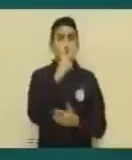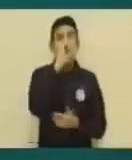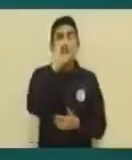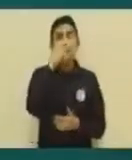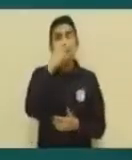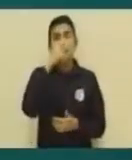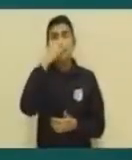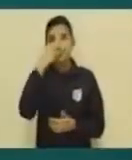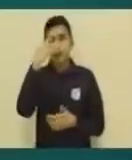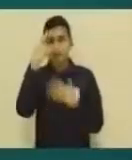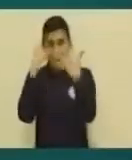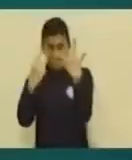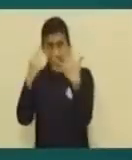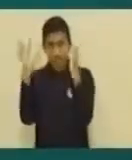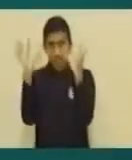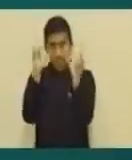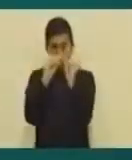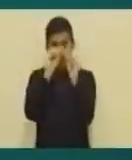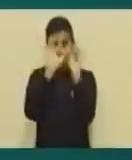36, 16.